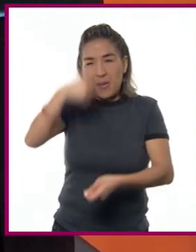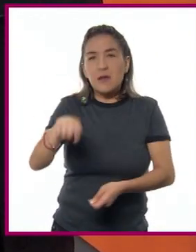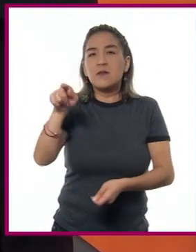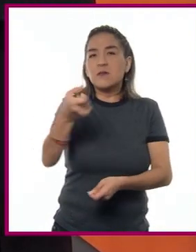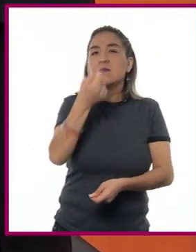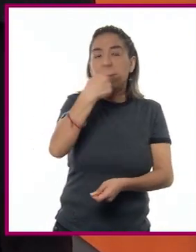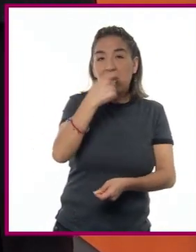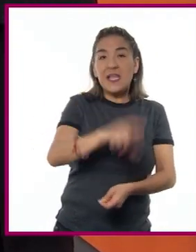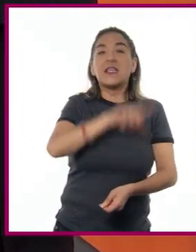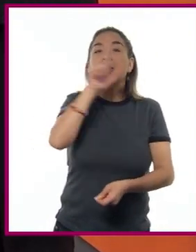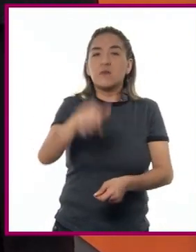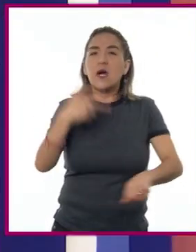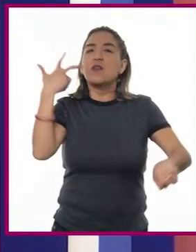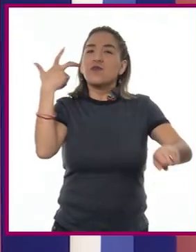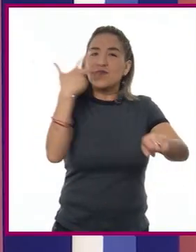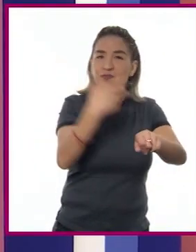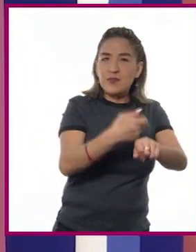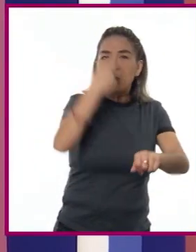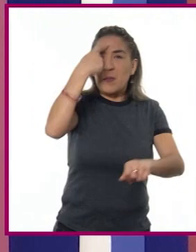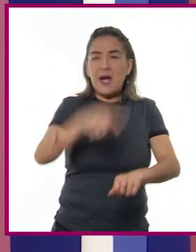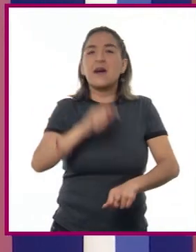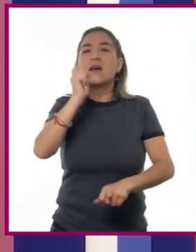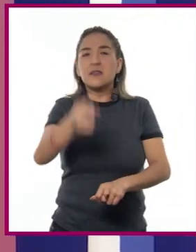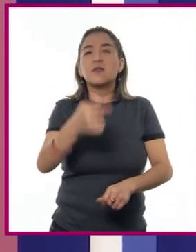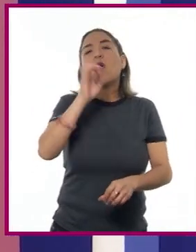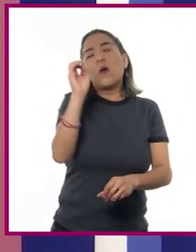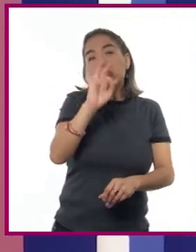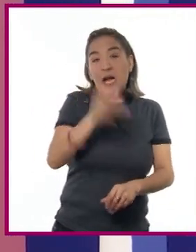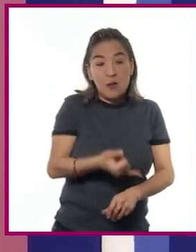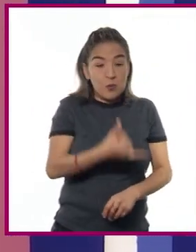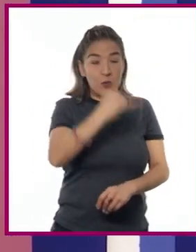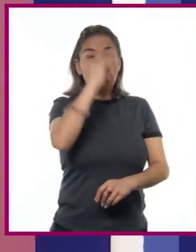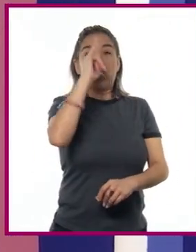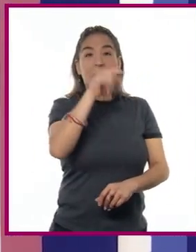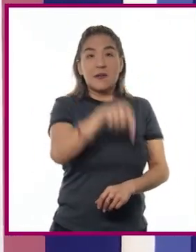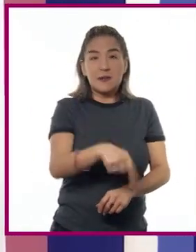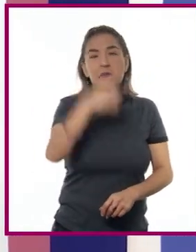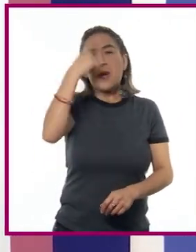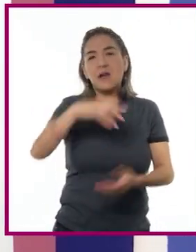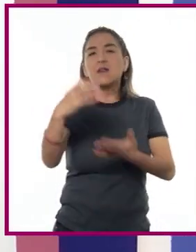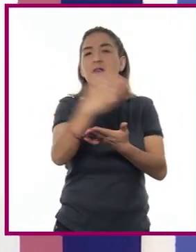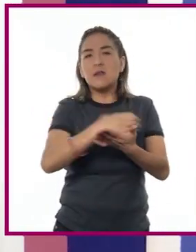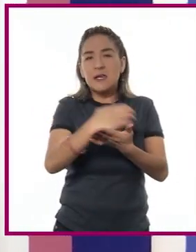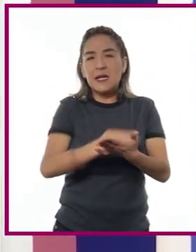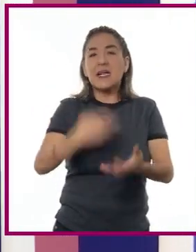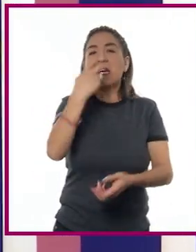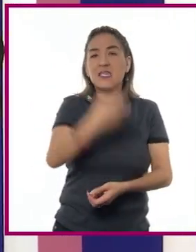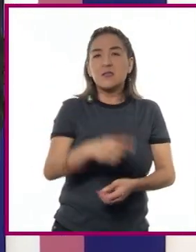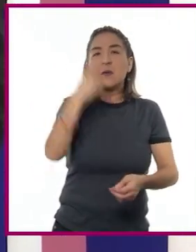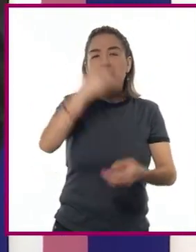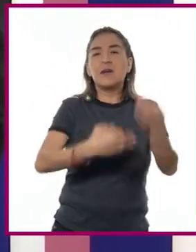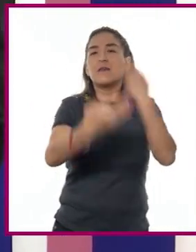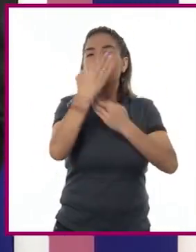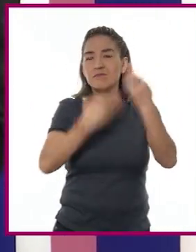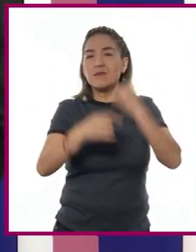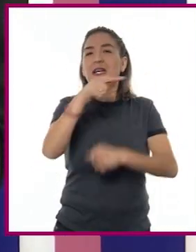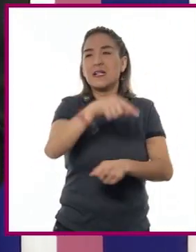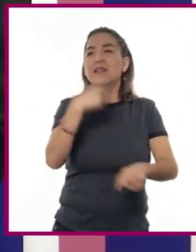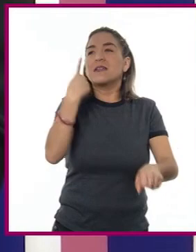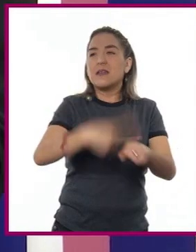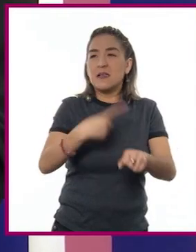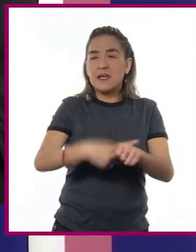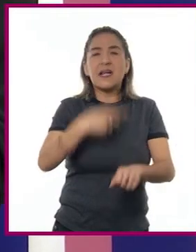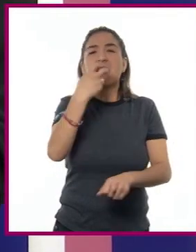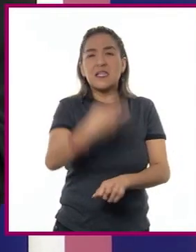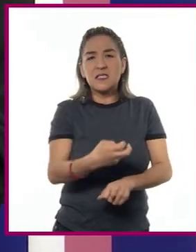se inyectan o se hacen beber los elementos radioactivos y esos elementos radioactivos, ¿qué es lo que van a hacer? Normalmente para el tratamiento es para cáncer.